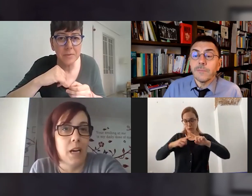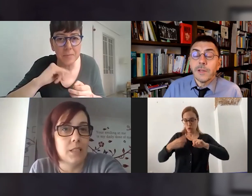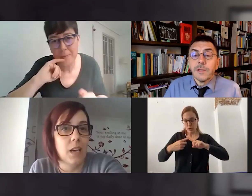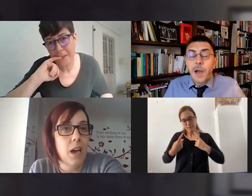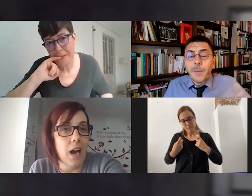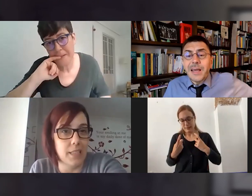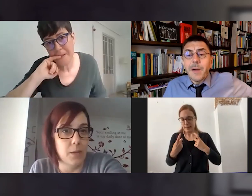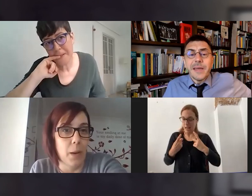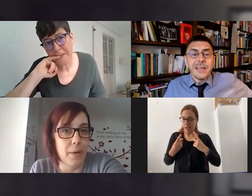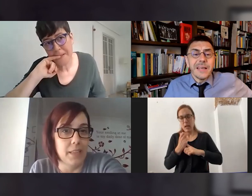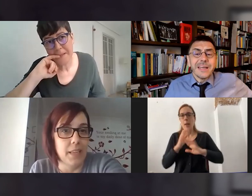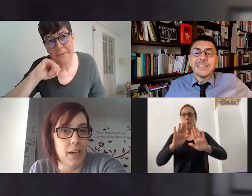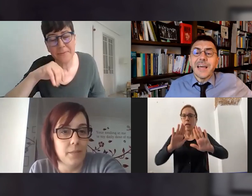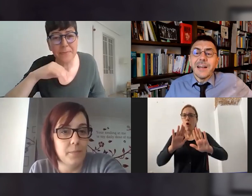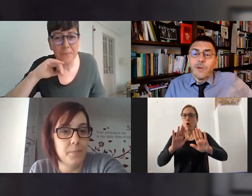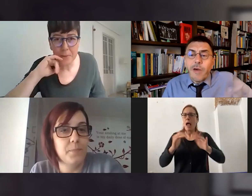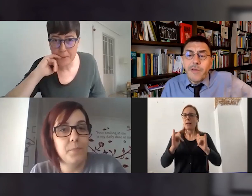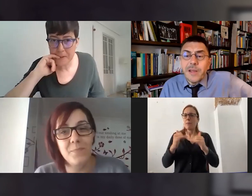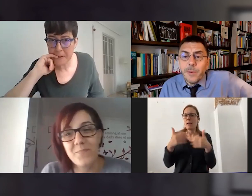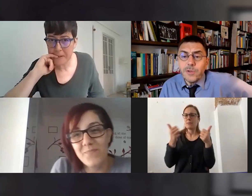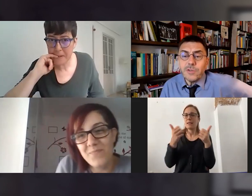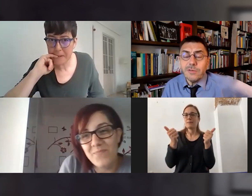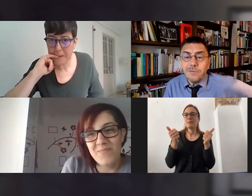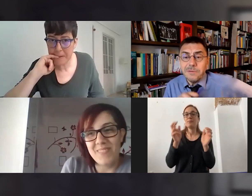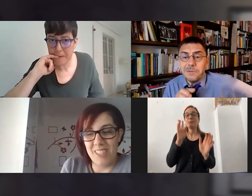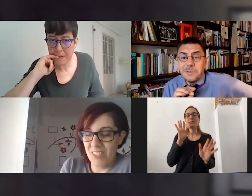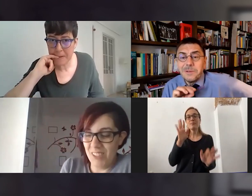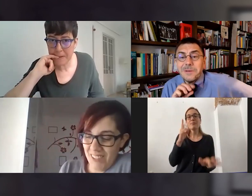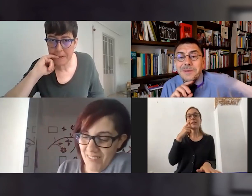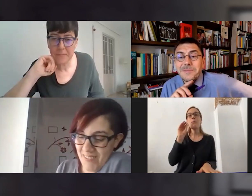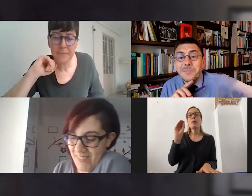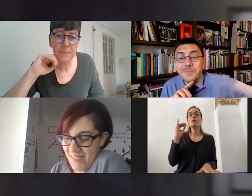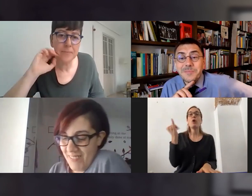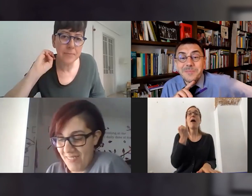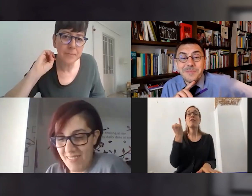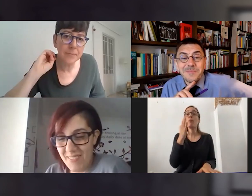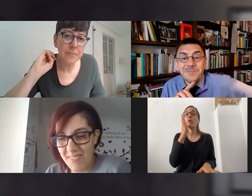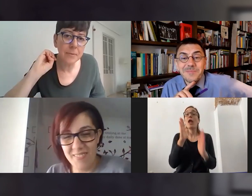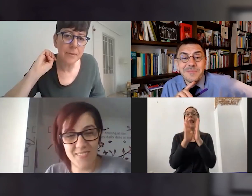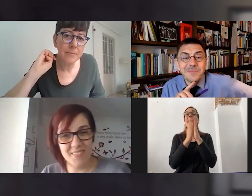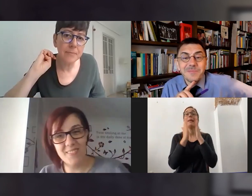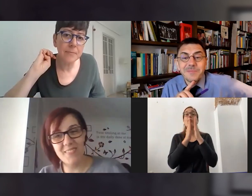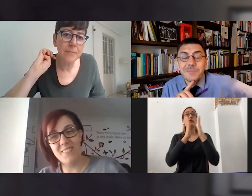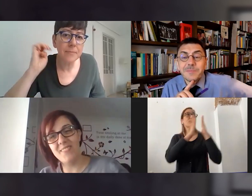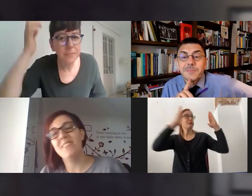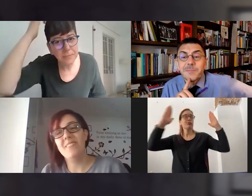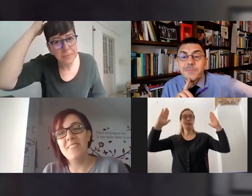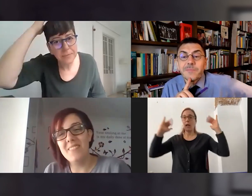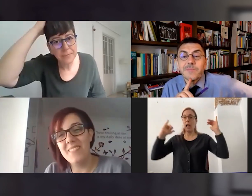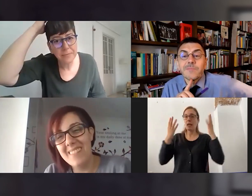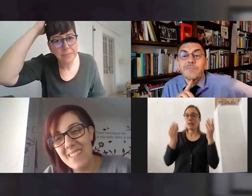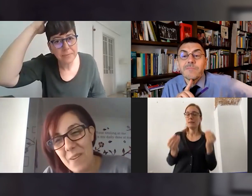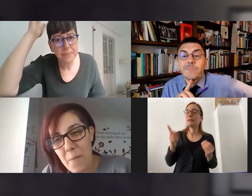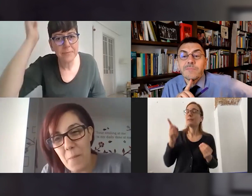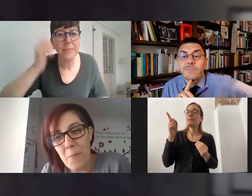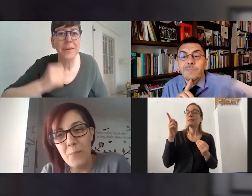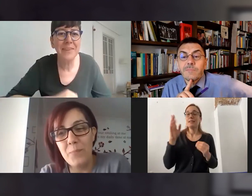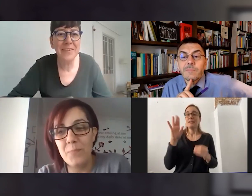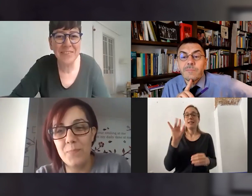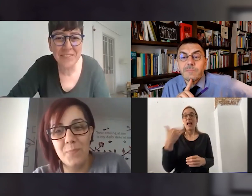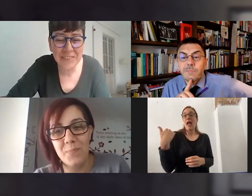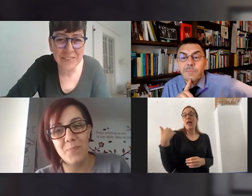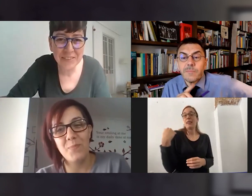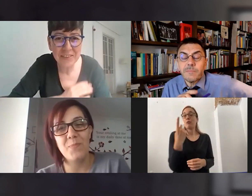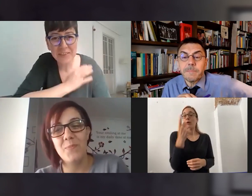tenemos más. A ver, Javier, que está ahí rodeado de libros. Sí, no, hace una semana leíamos en El País una